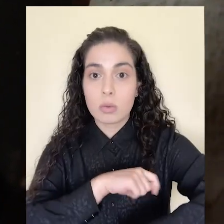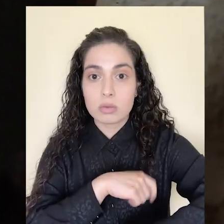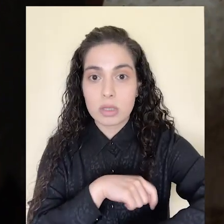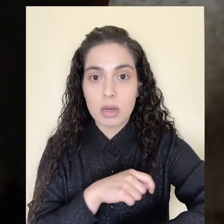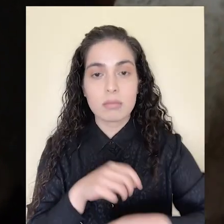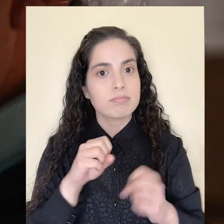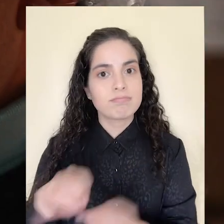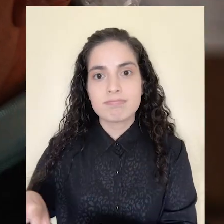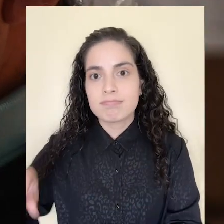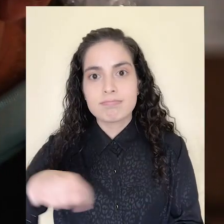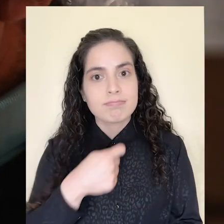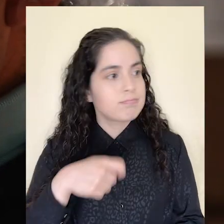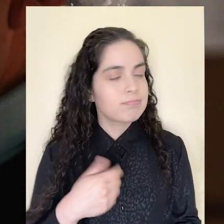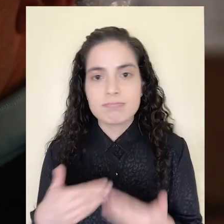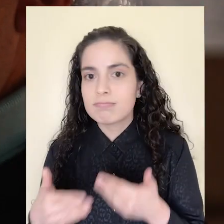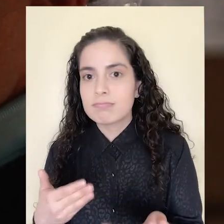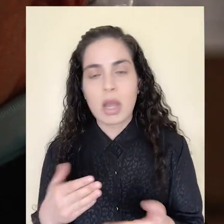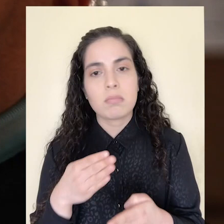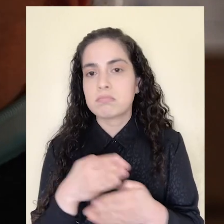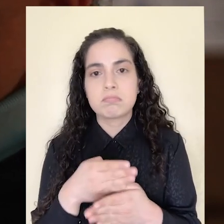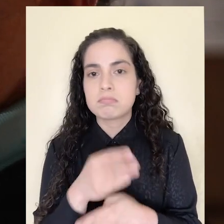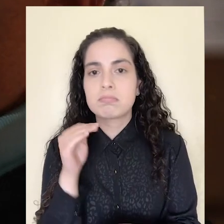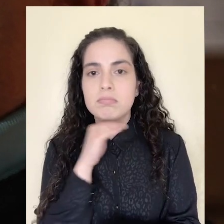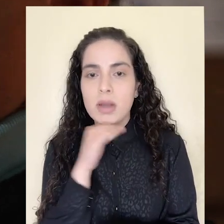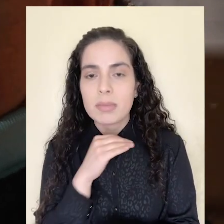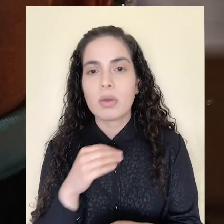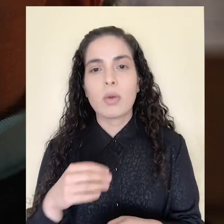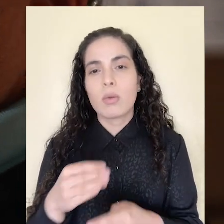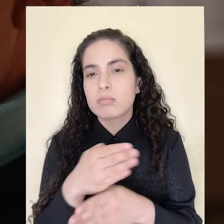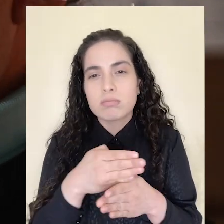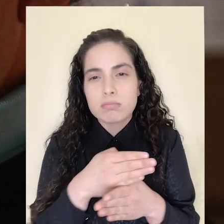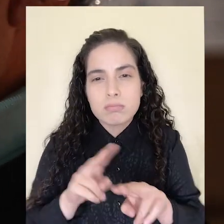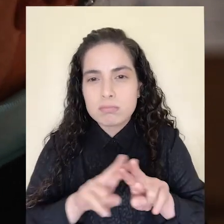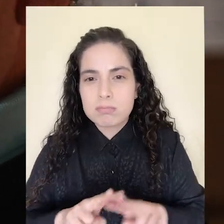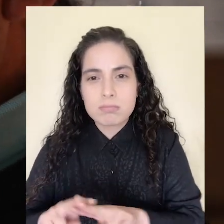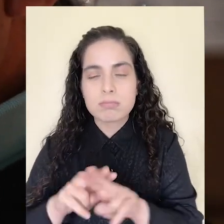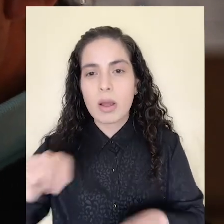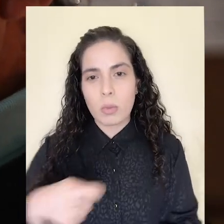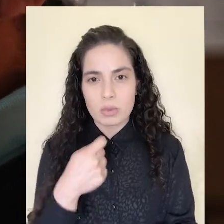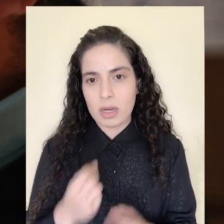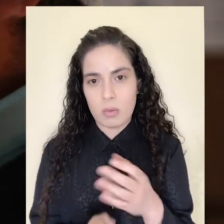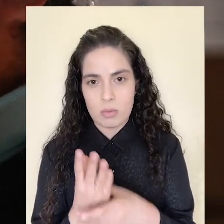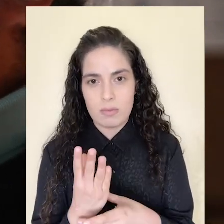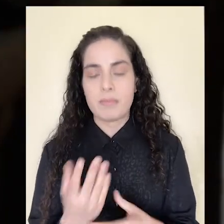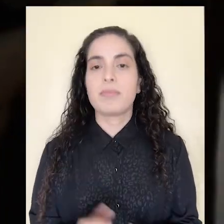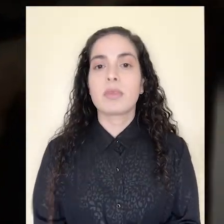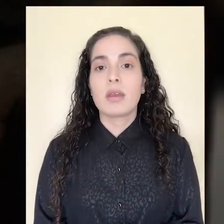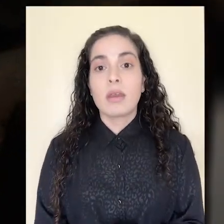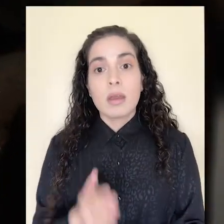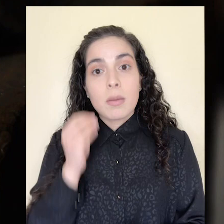de cocinar y todo, y se te perdió la cuchara, generalmente hacía una cuchara de madera si era en el acto. Tú no ni siquiera lo pensaba y se